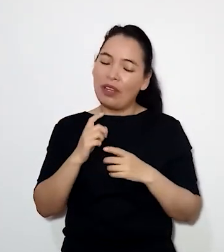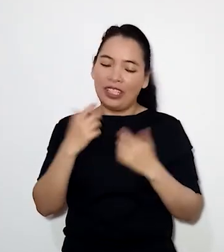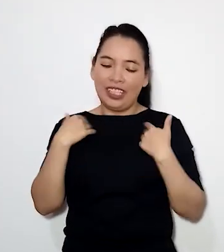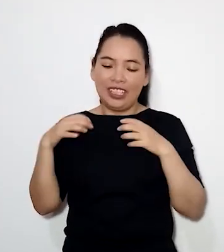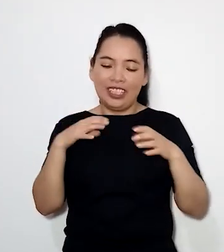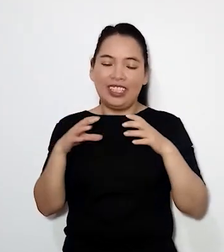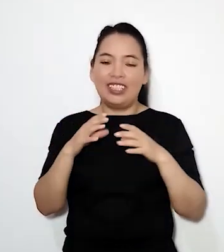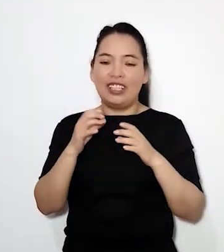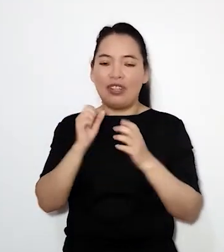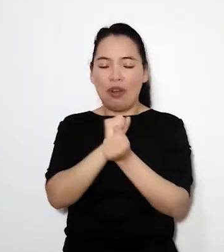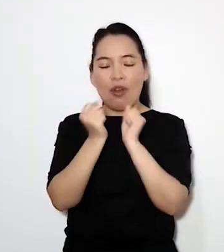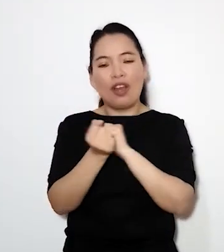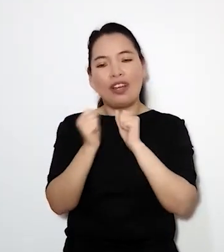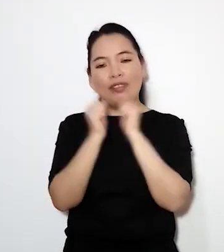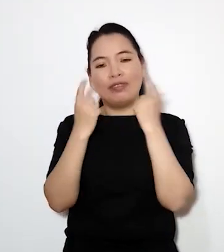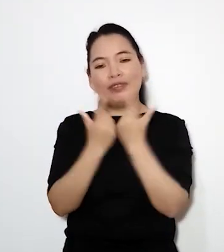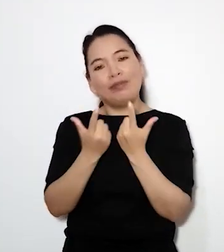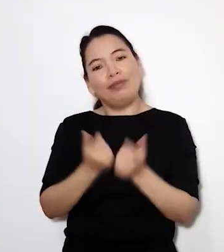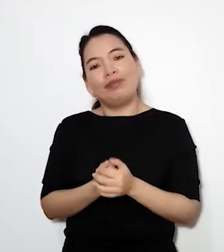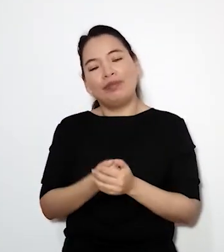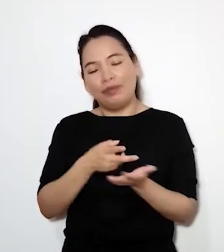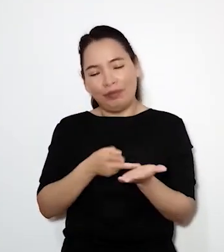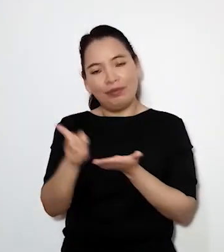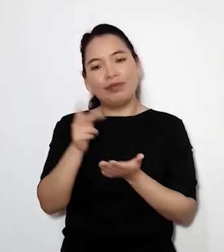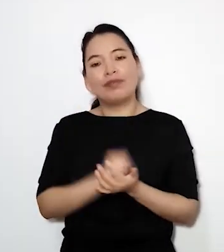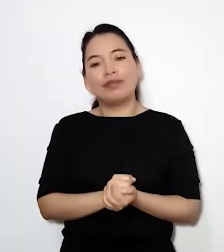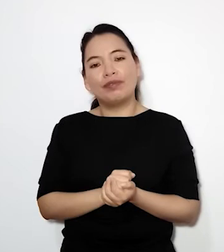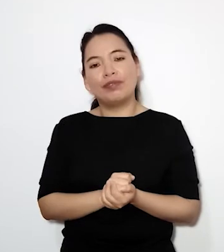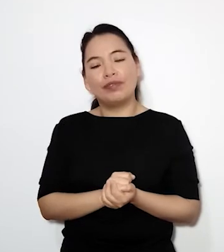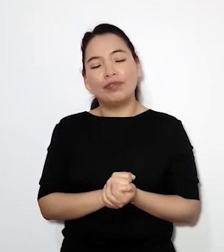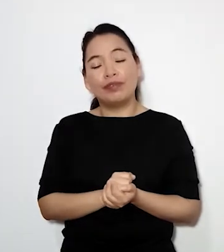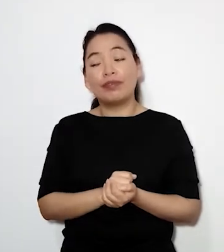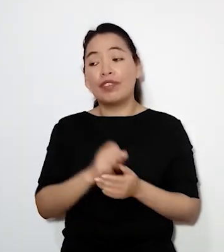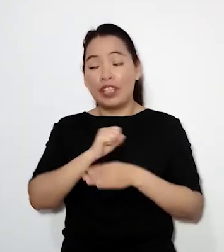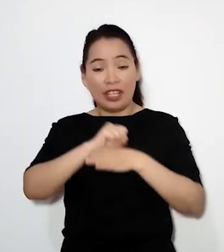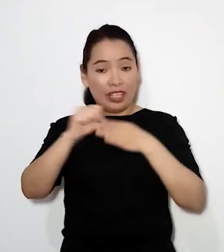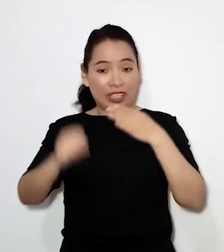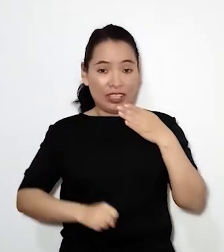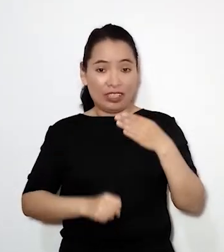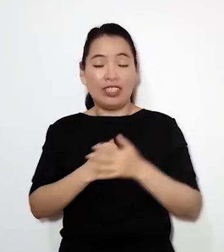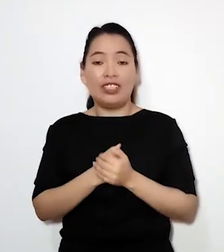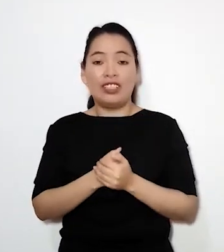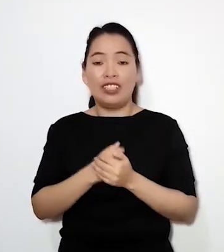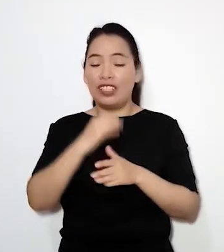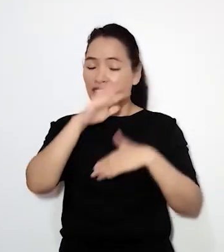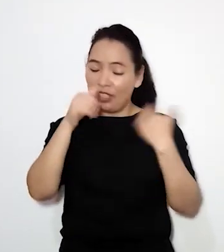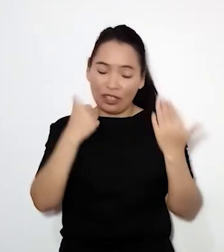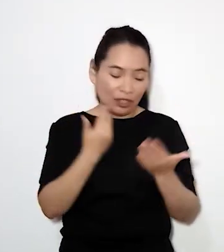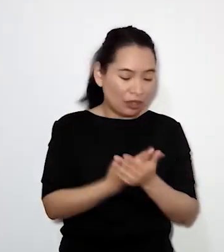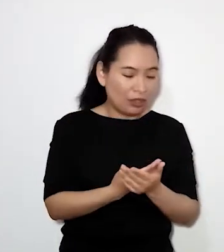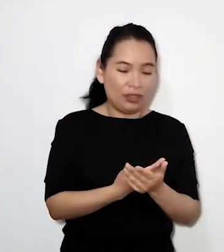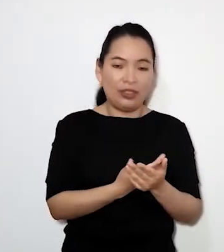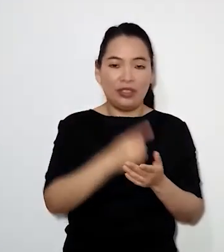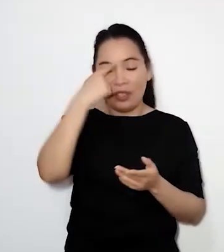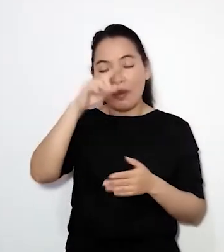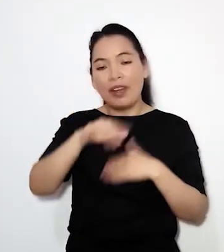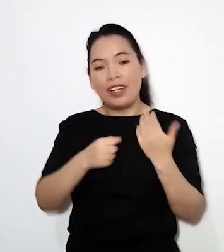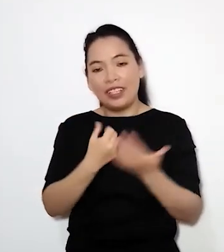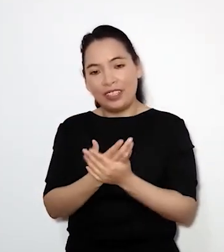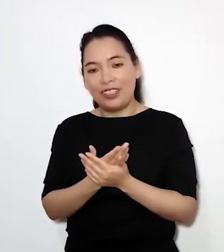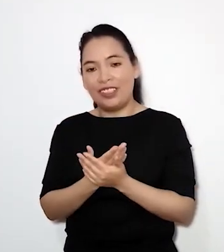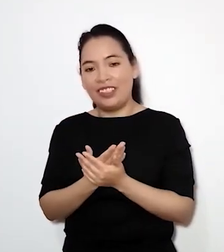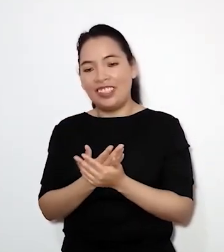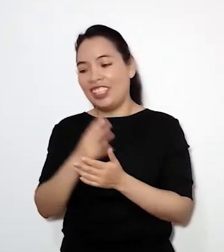soluciones para todos nacen de todos y por lo tanto todos deben formar parte de los procesos de